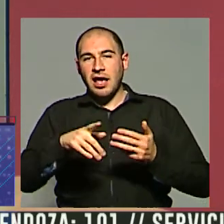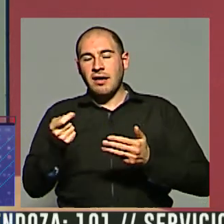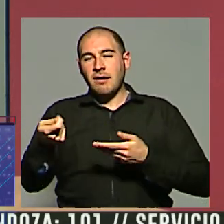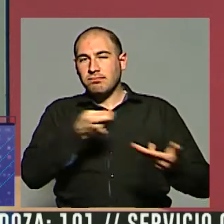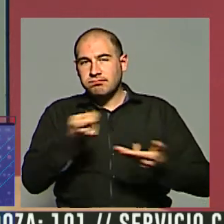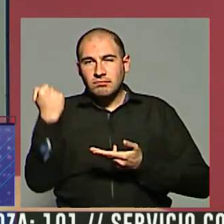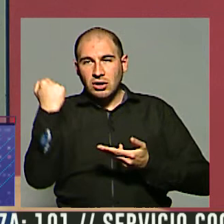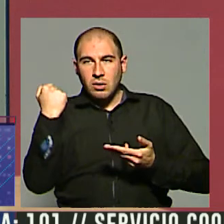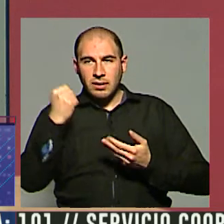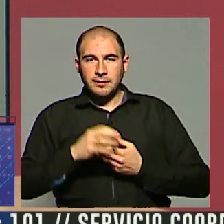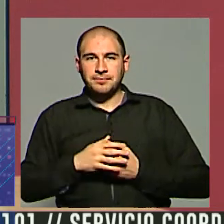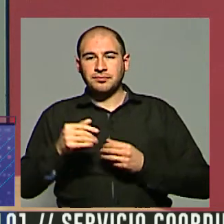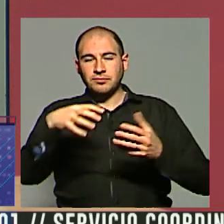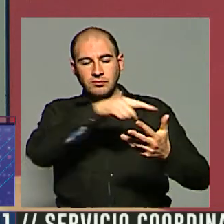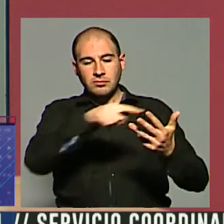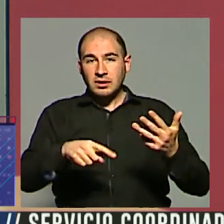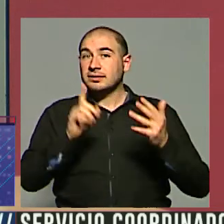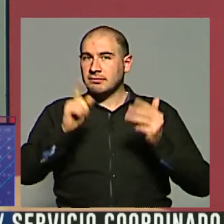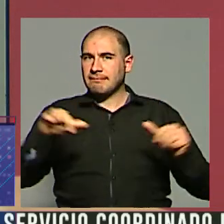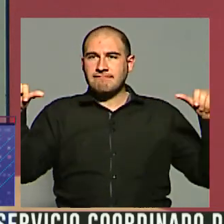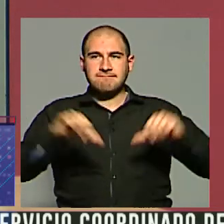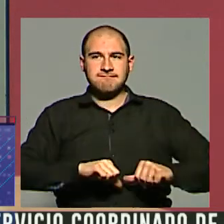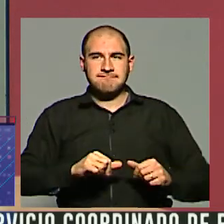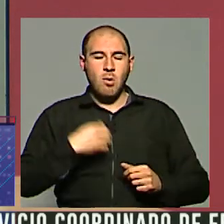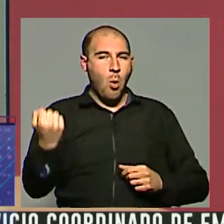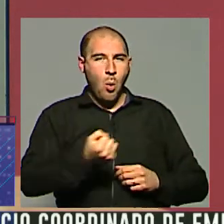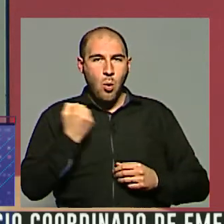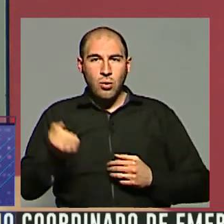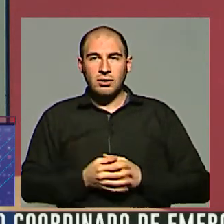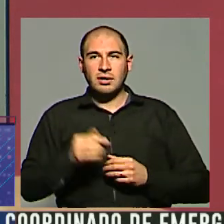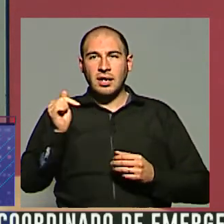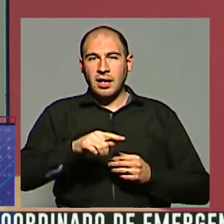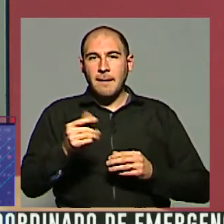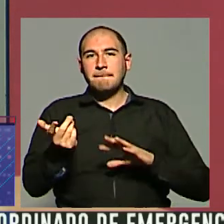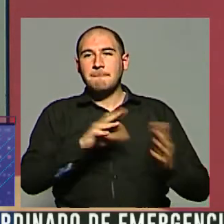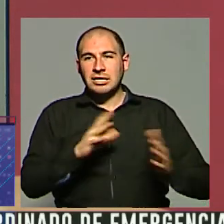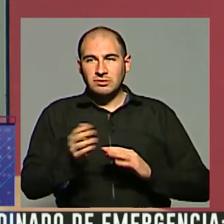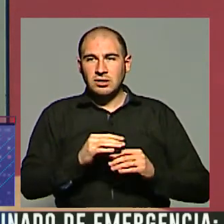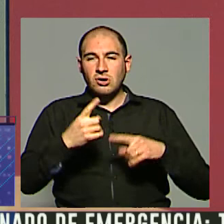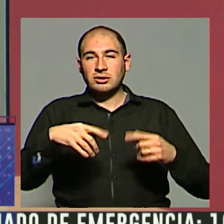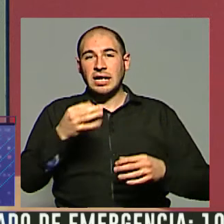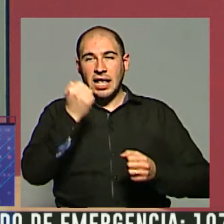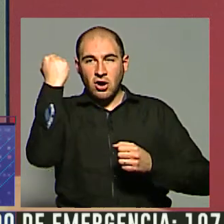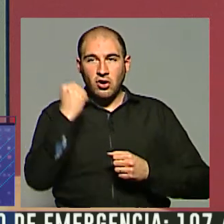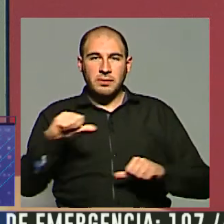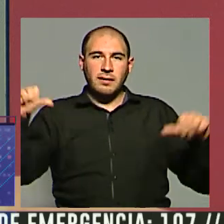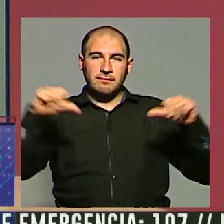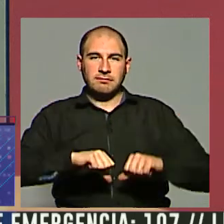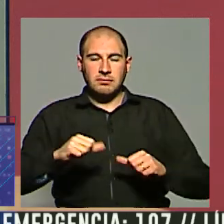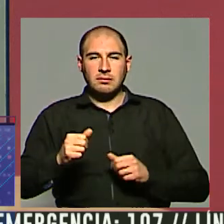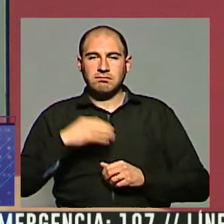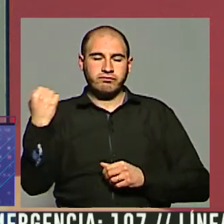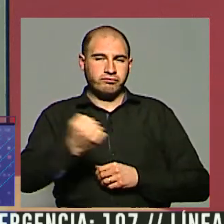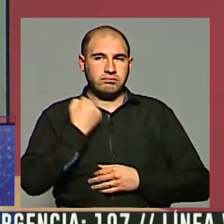financiera, que son los sectores que también cayeron de una manera importante y que llevaron a este estimador de la actividad económica a caer de esta manera